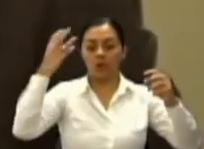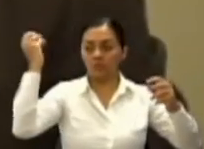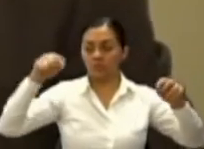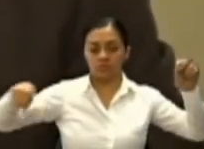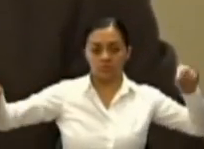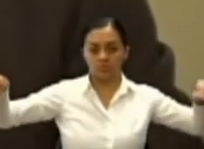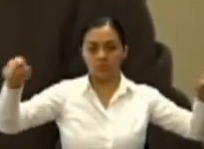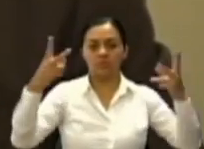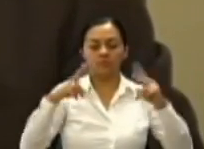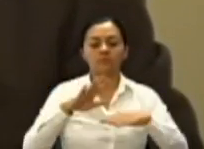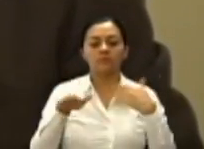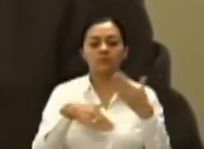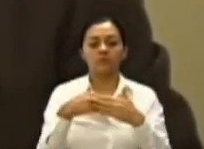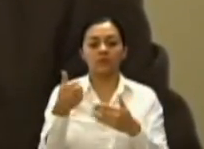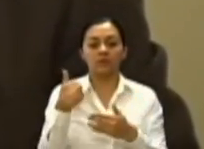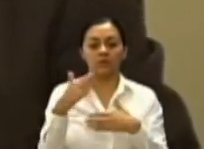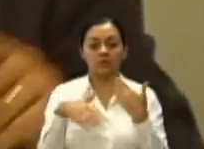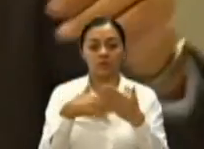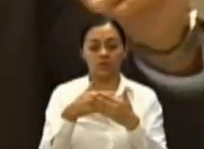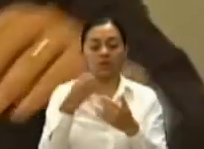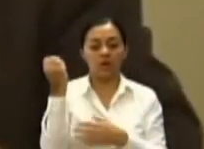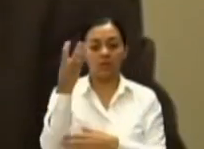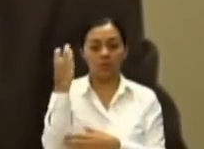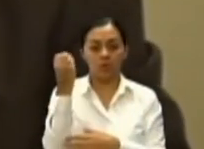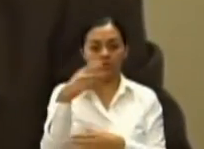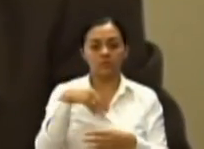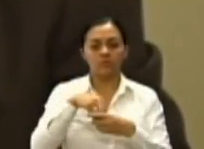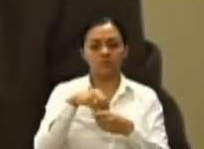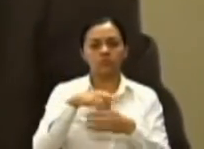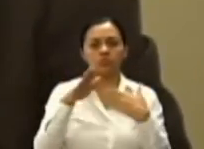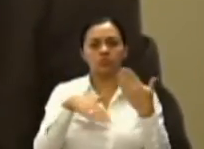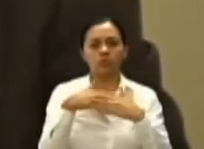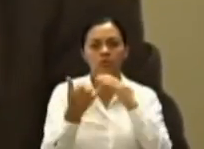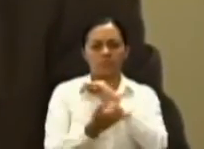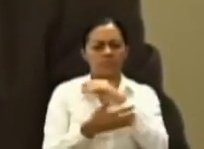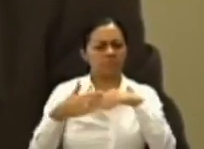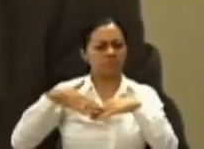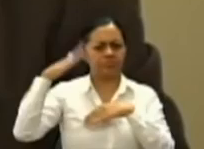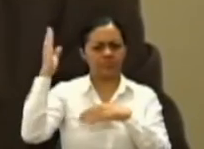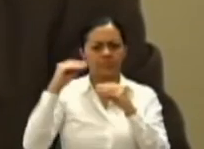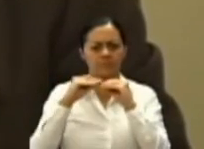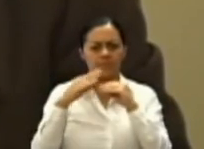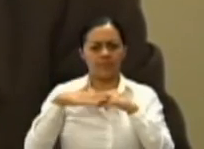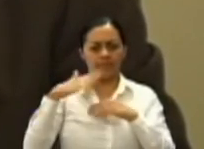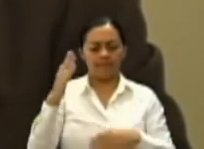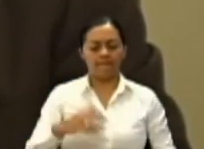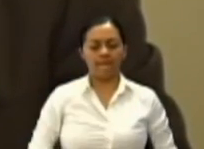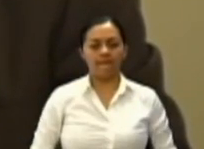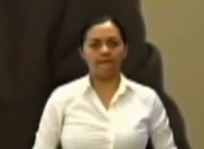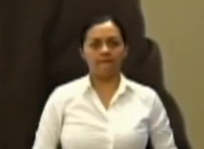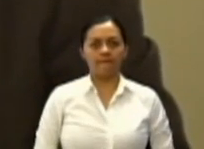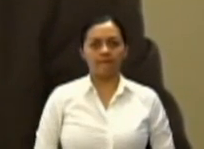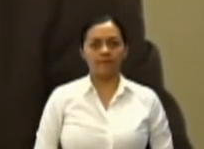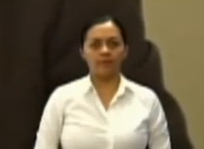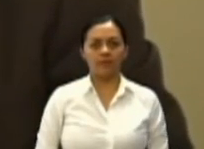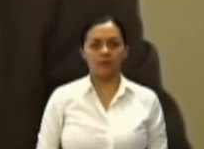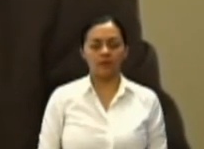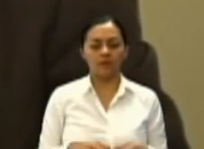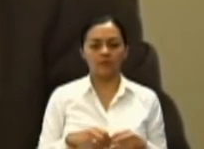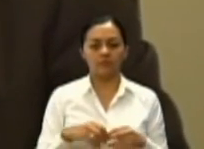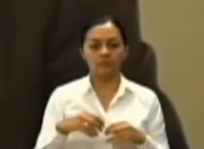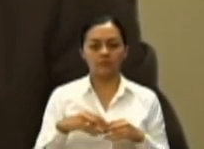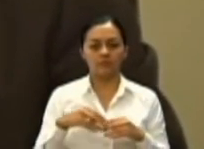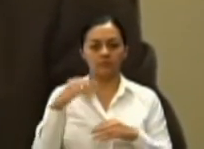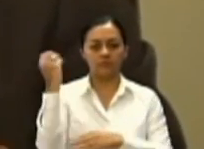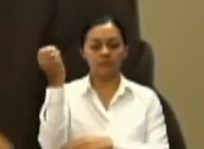donde aterrizar tenemos ambulancias contamos las ya tenemos a nivel de país centena centena pero se entienda de